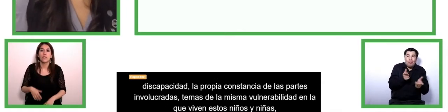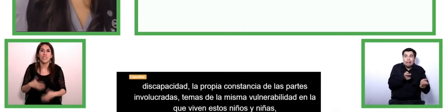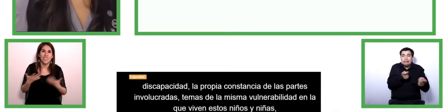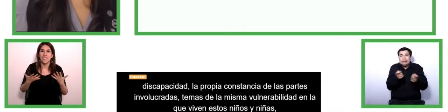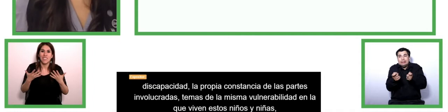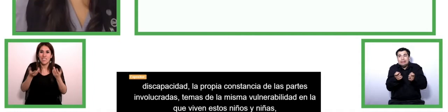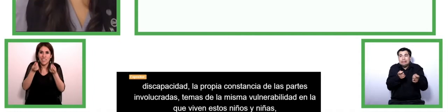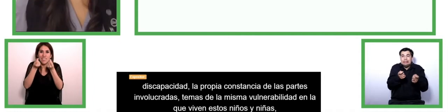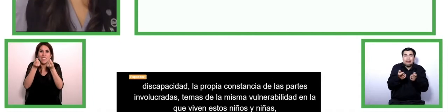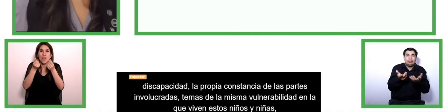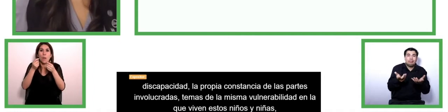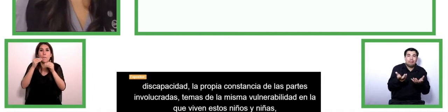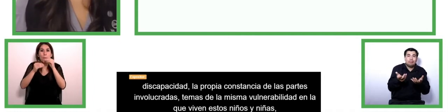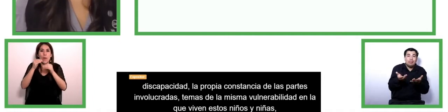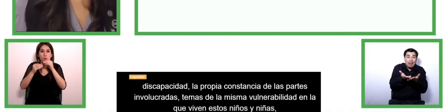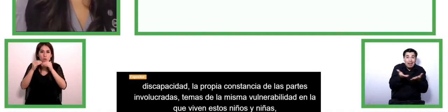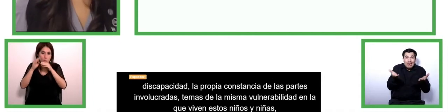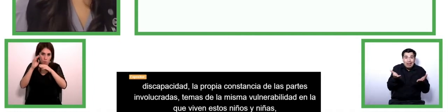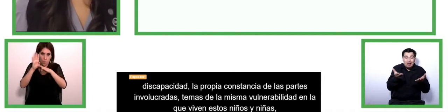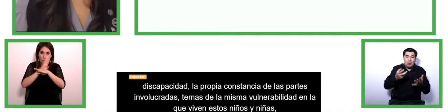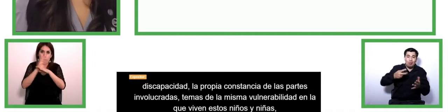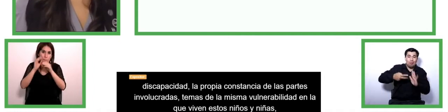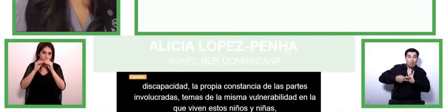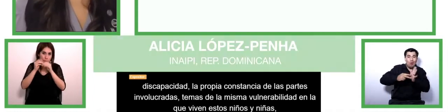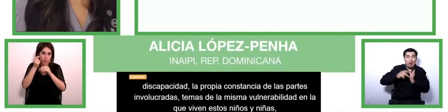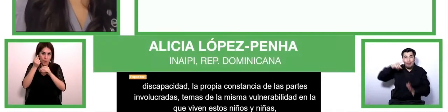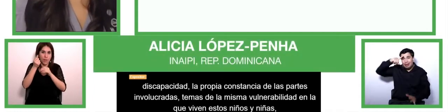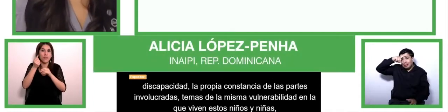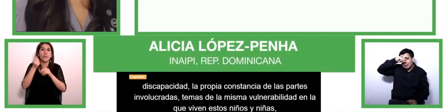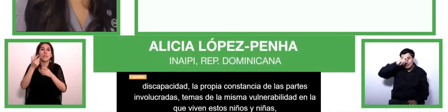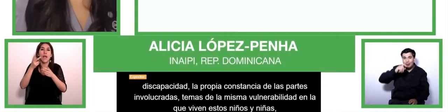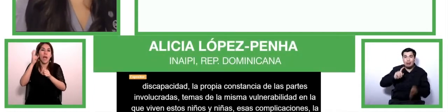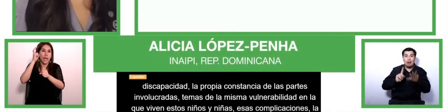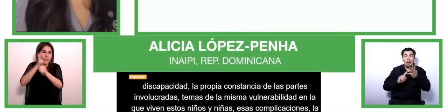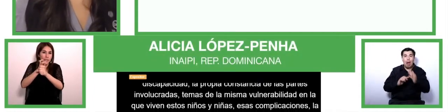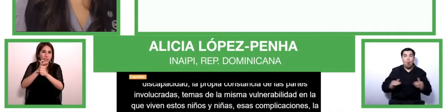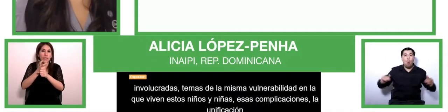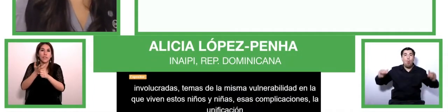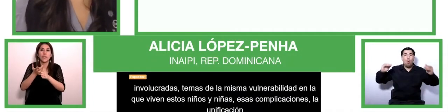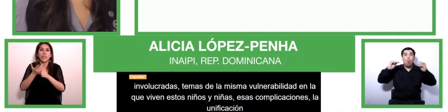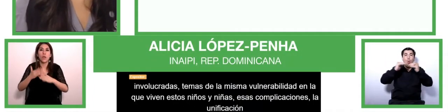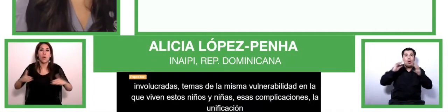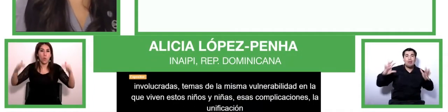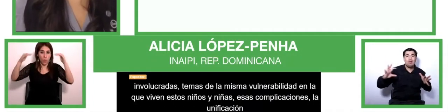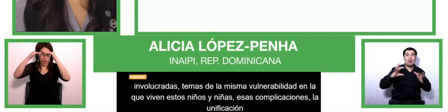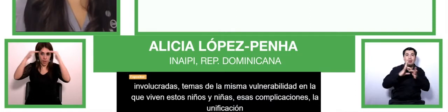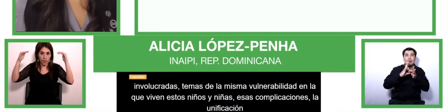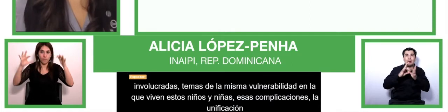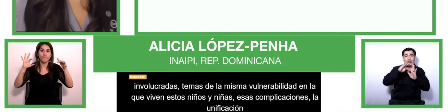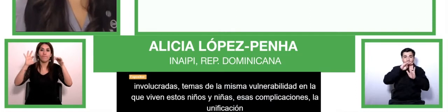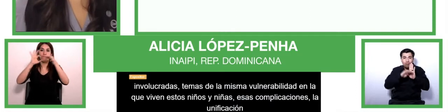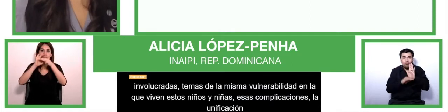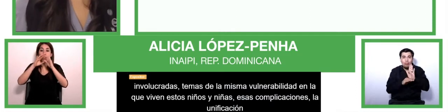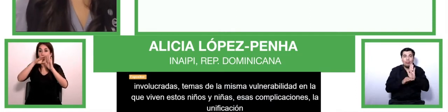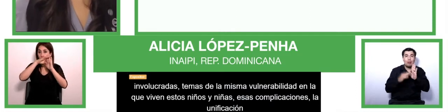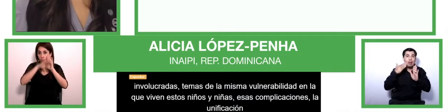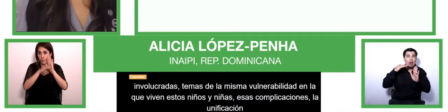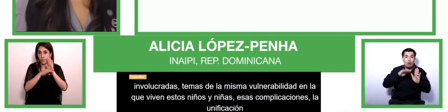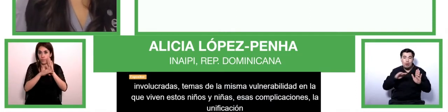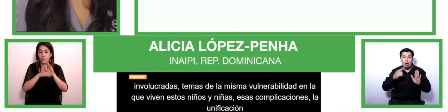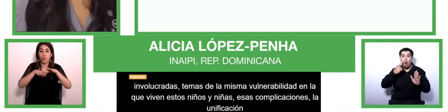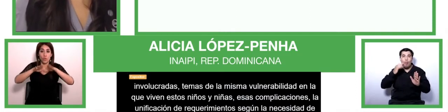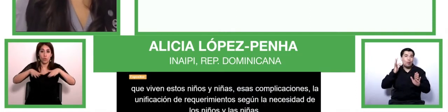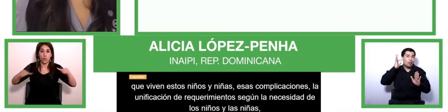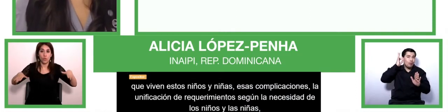arraiga esas complicaciones. La unificación de referimientos según las necesidades de los niños y las niñas,